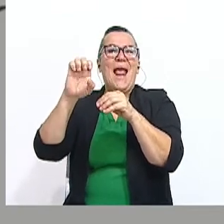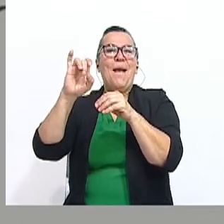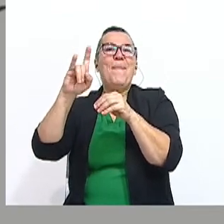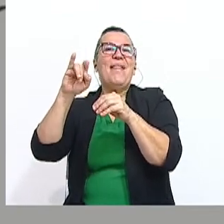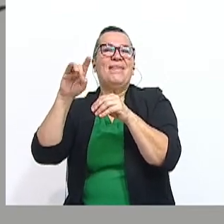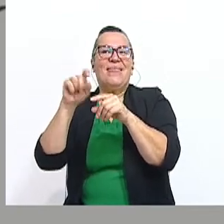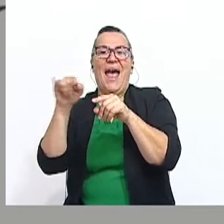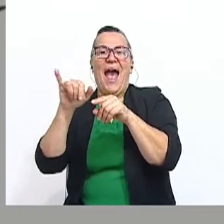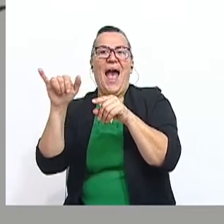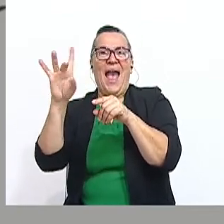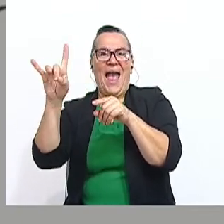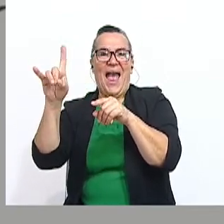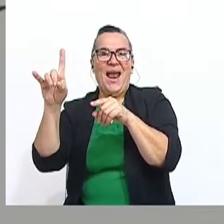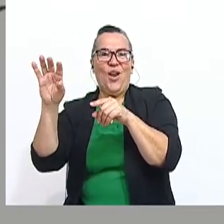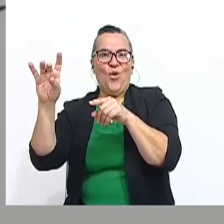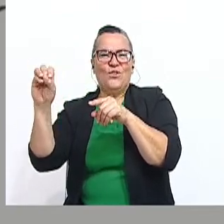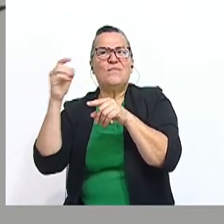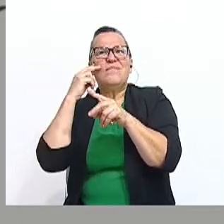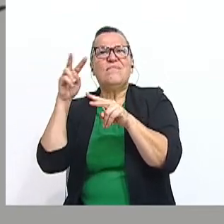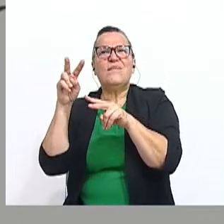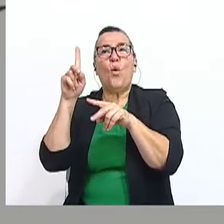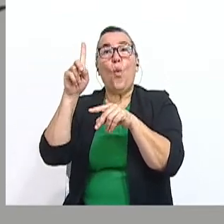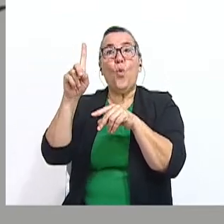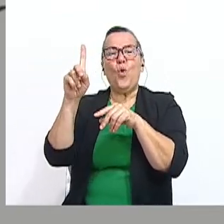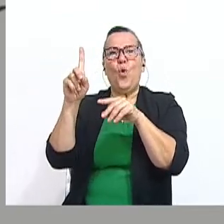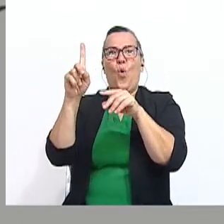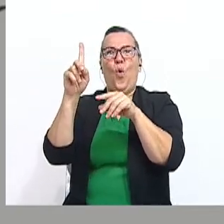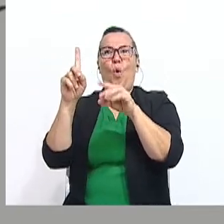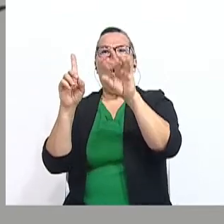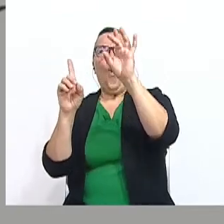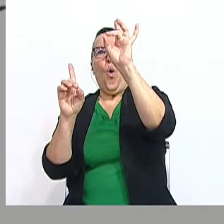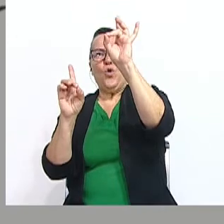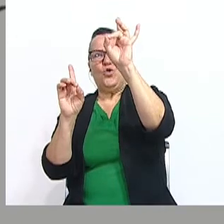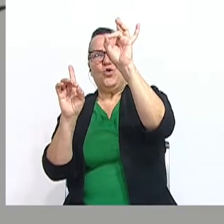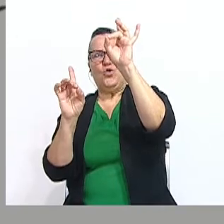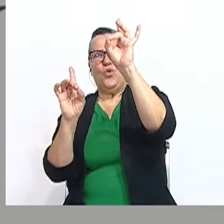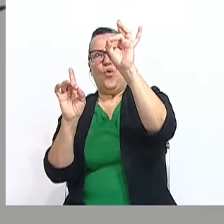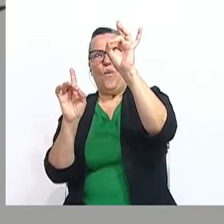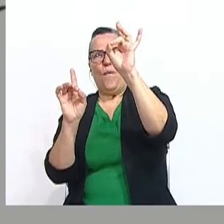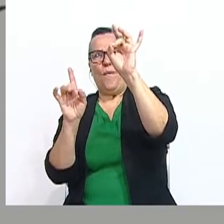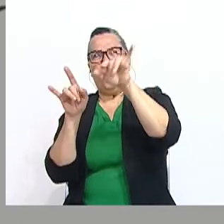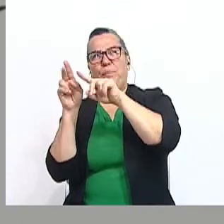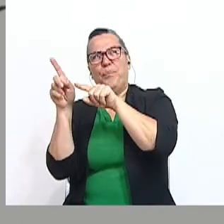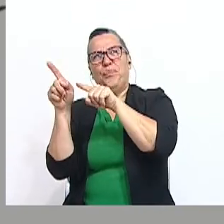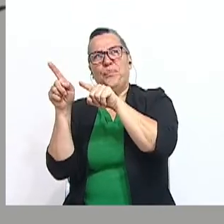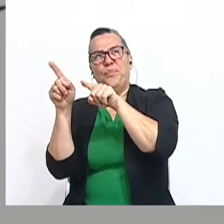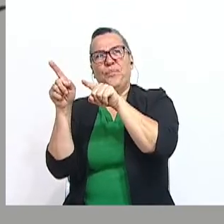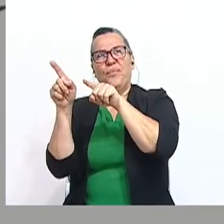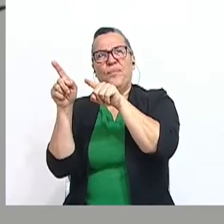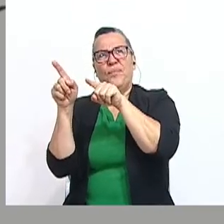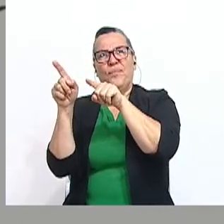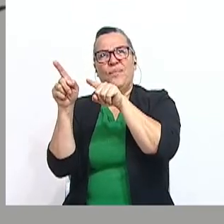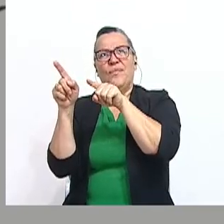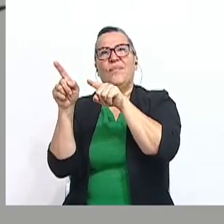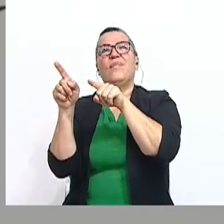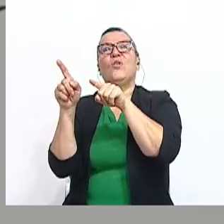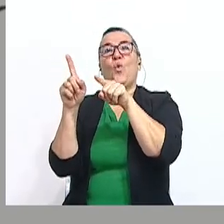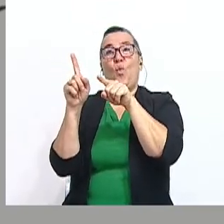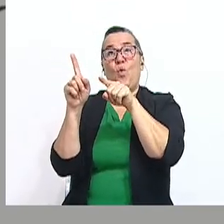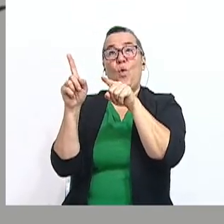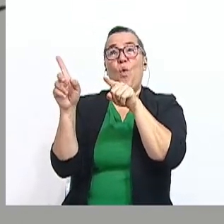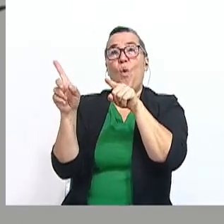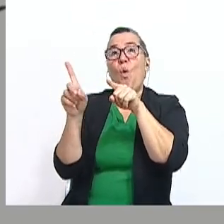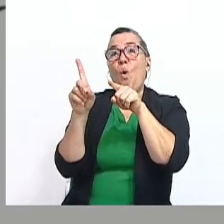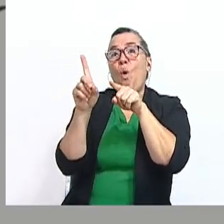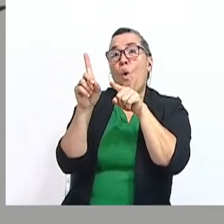ángulo 1 y el ángulo 8. Vean dónde vamos moviendo la medida de los ángulos. Ahí va el ángulo 1, ahora va lo que es